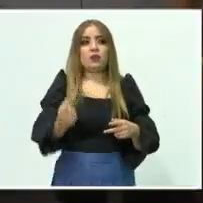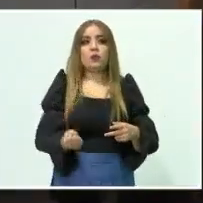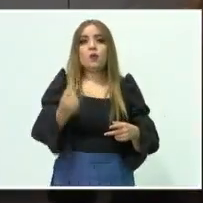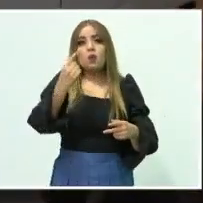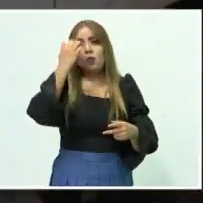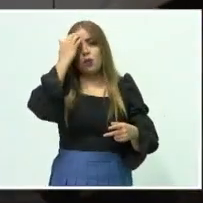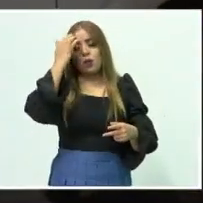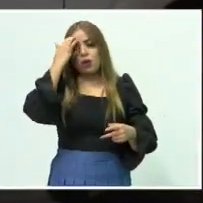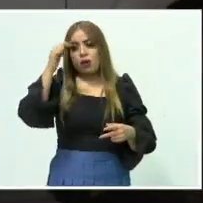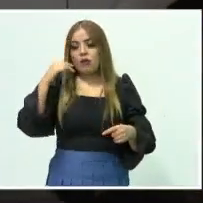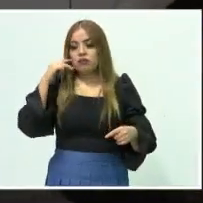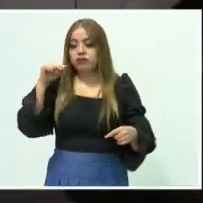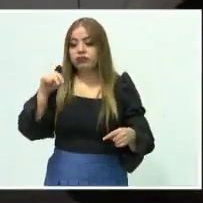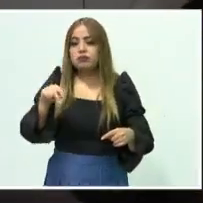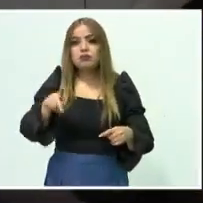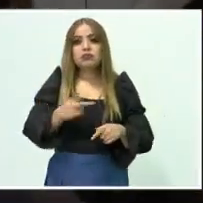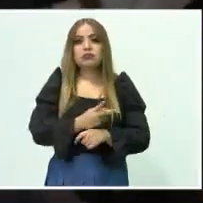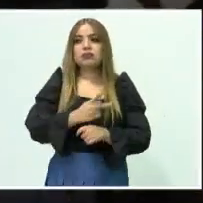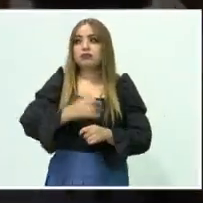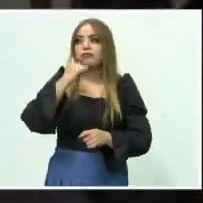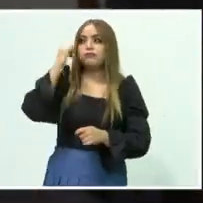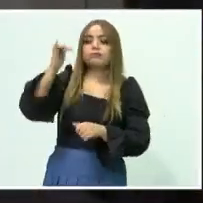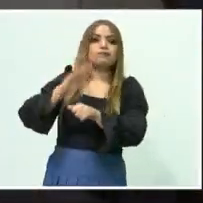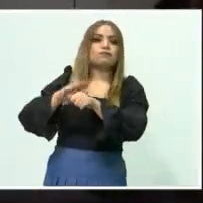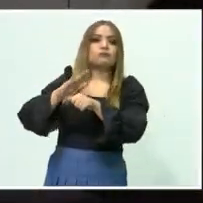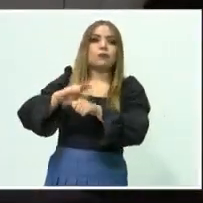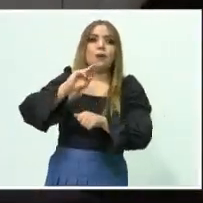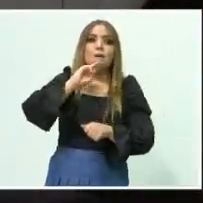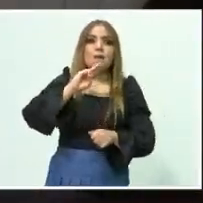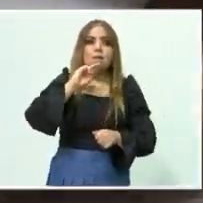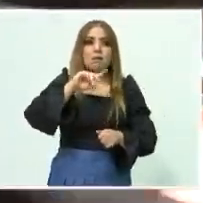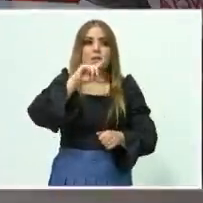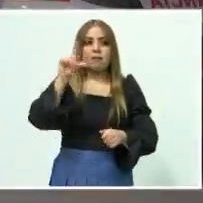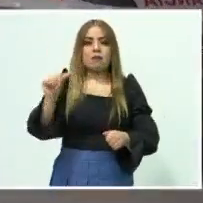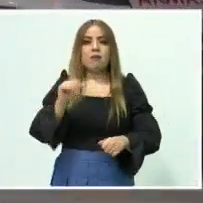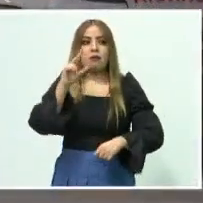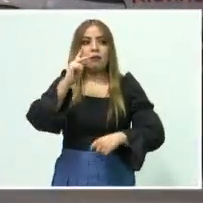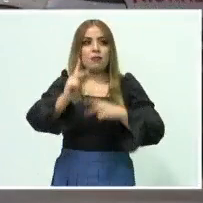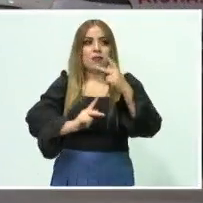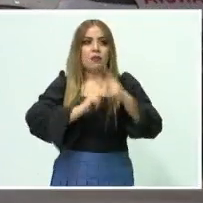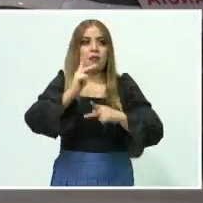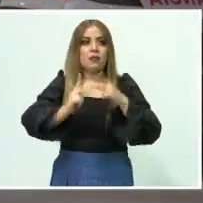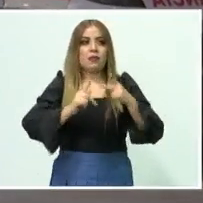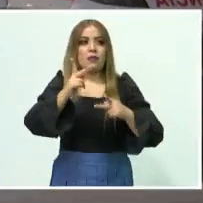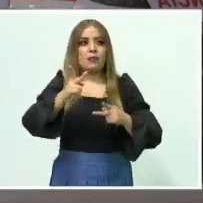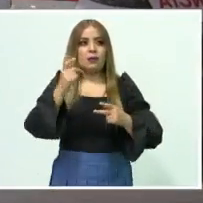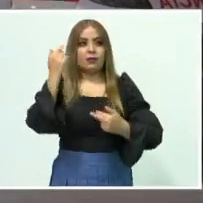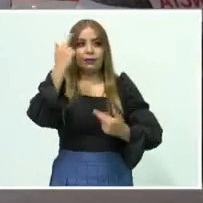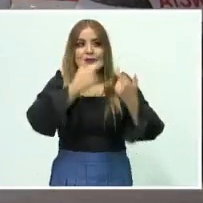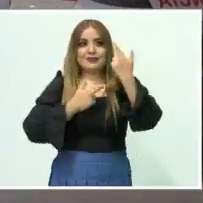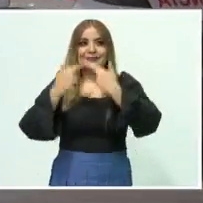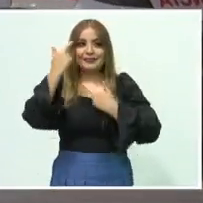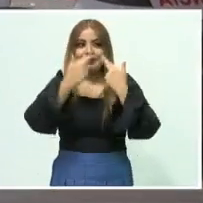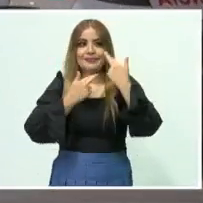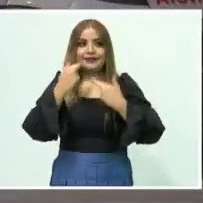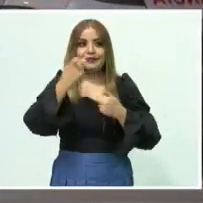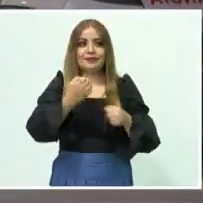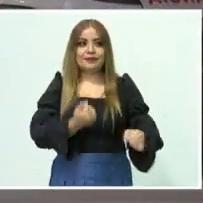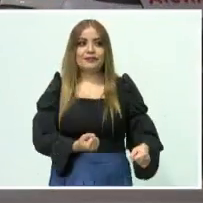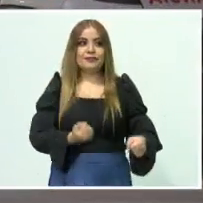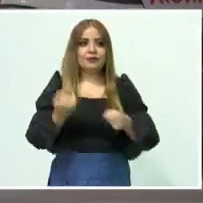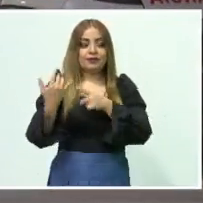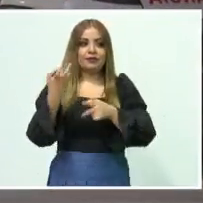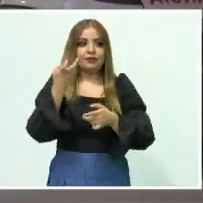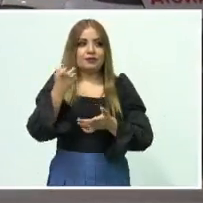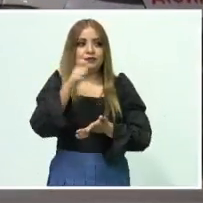Yair, al ver lo sucedido, le avisó a su madre y posteriormente les prestó el auxilio y los llevó en un vehículo particular al